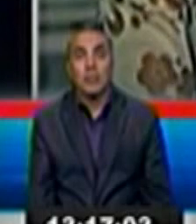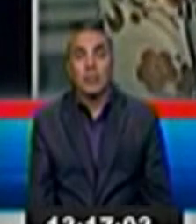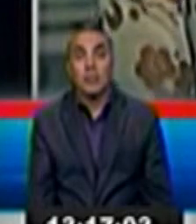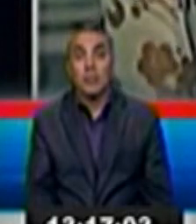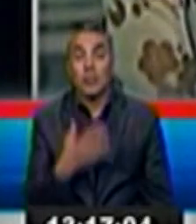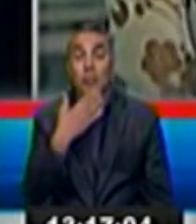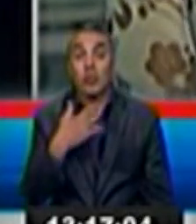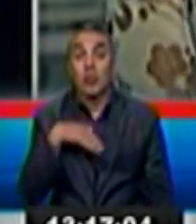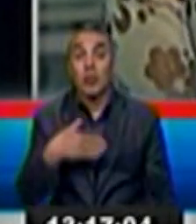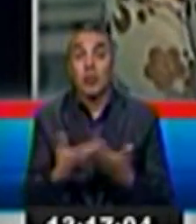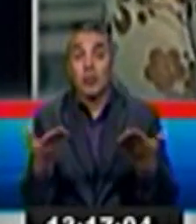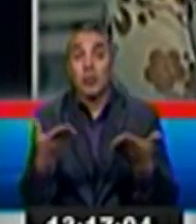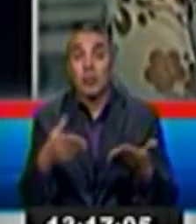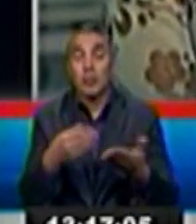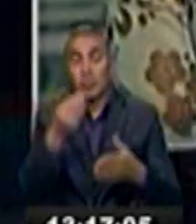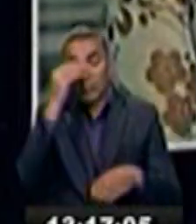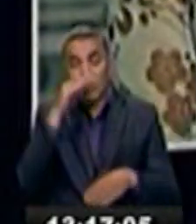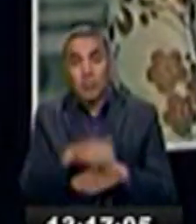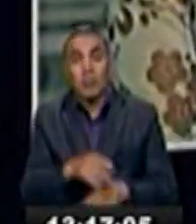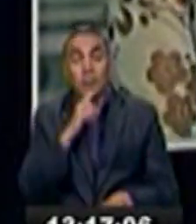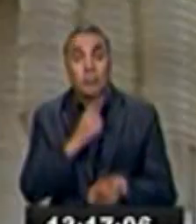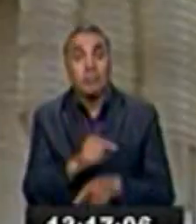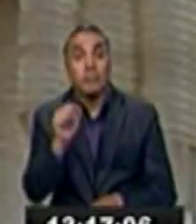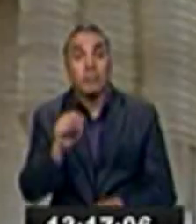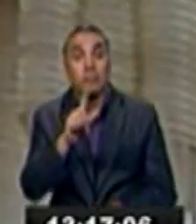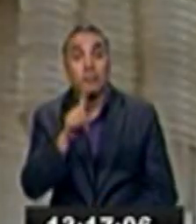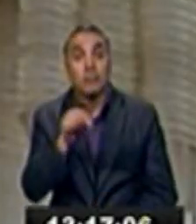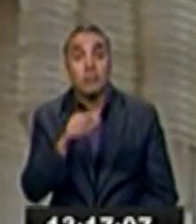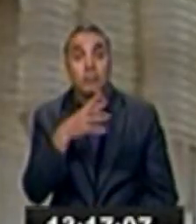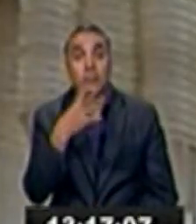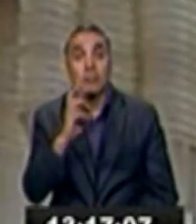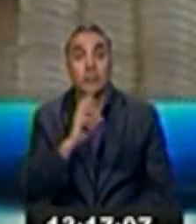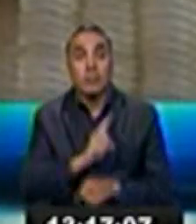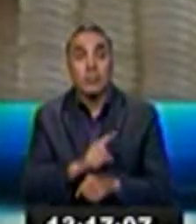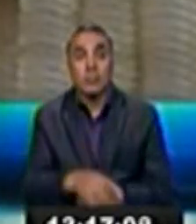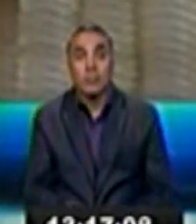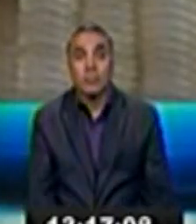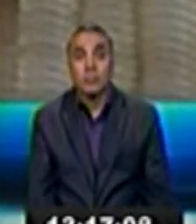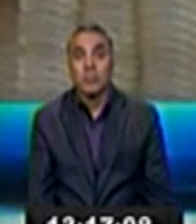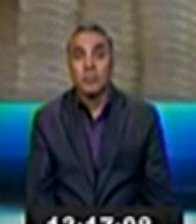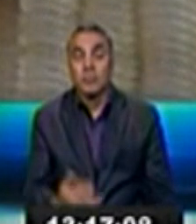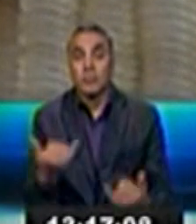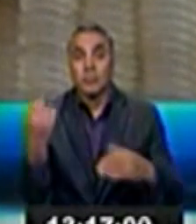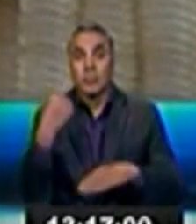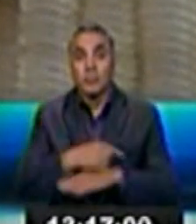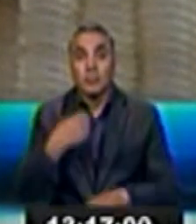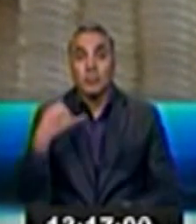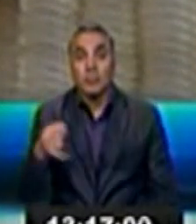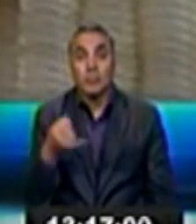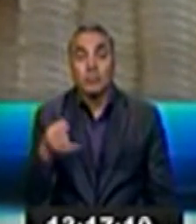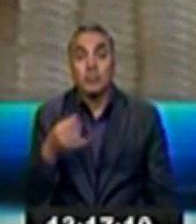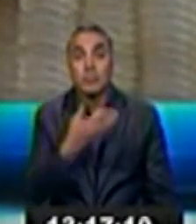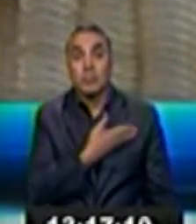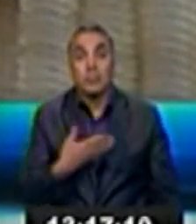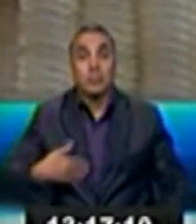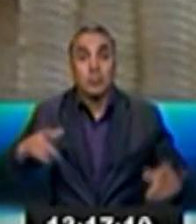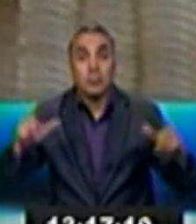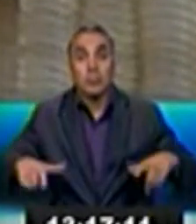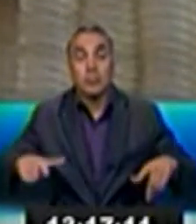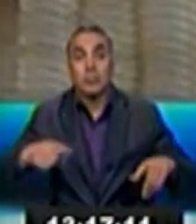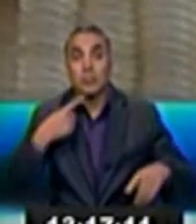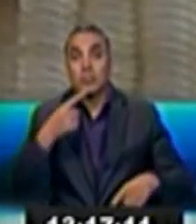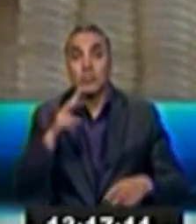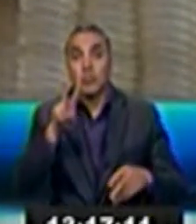Estás, Caridad, amigos televidentes, buenas tardes. Así es, 13 horas con 16 minutos. Este día jueves el presidente de la República, Lenín Moreno, cumplió